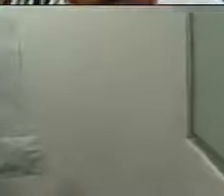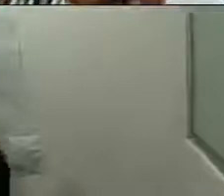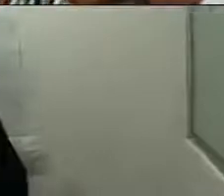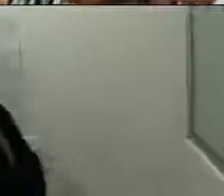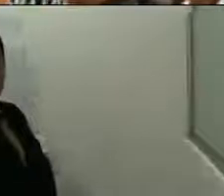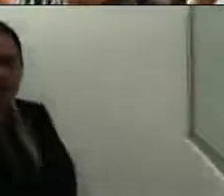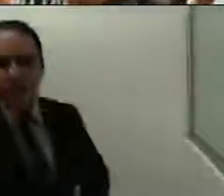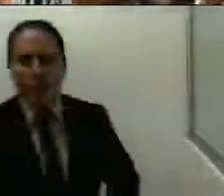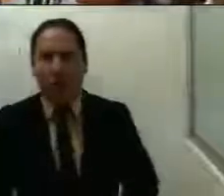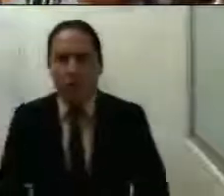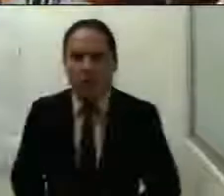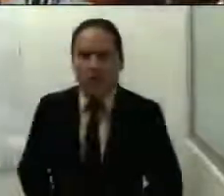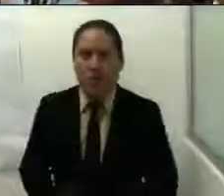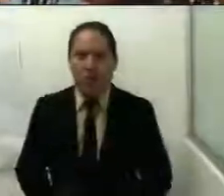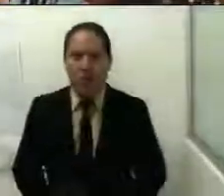ah